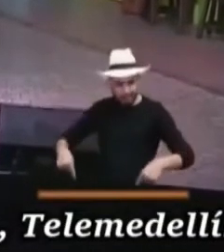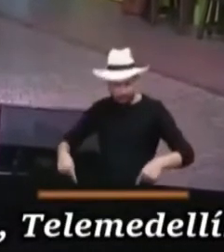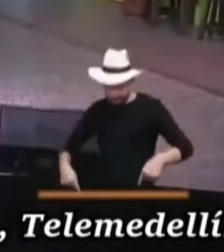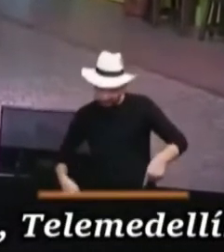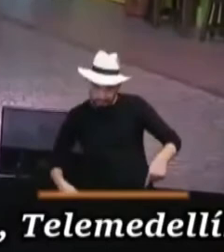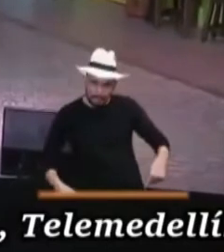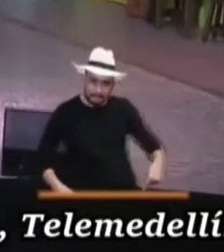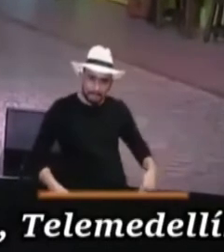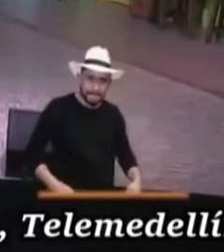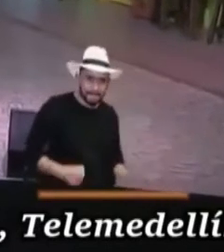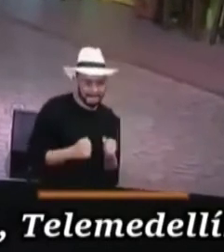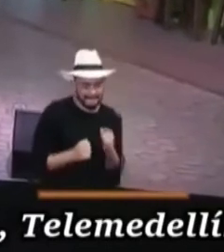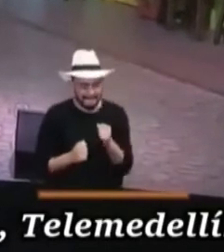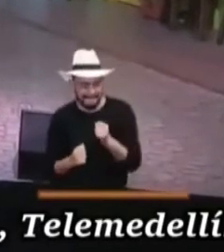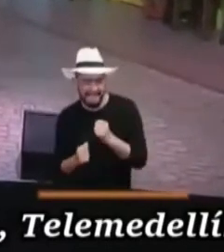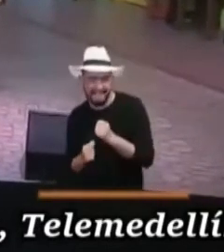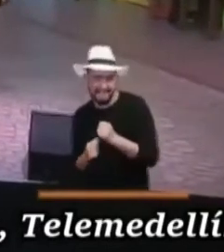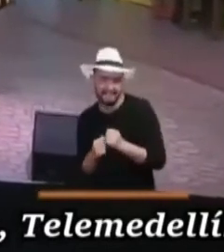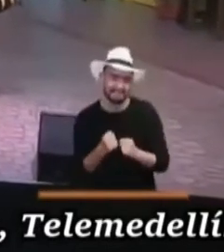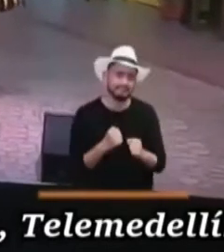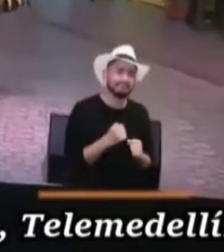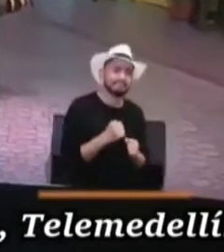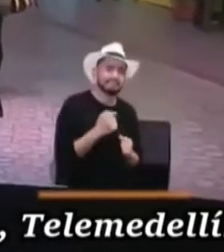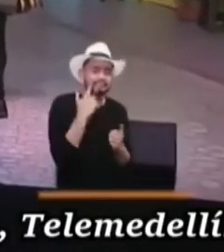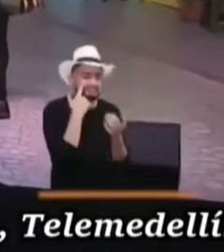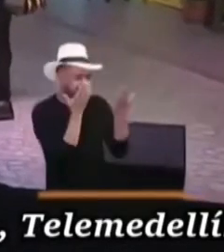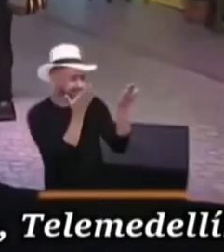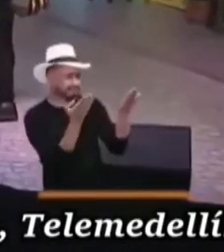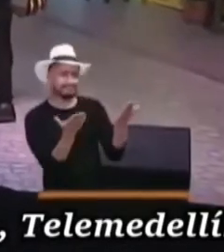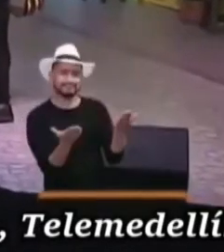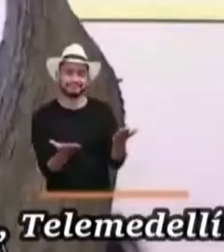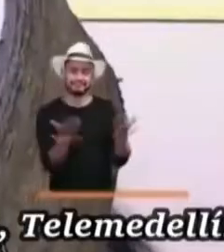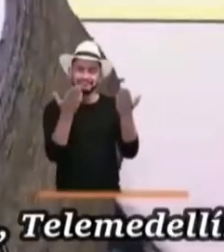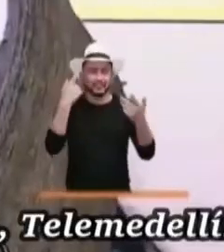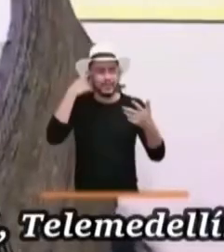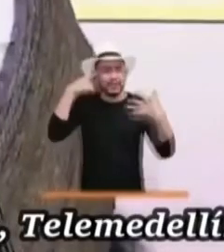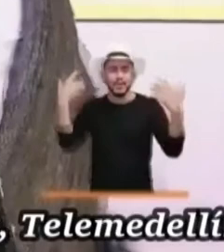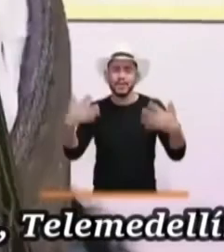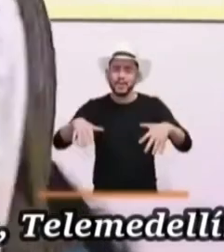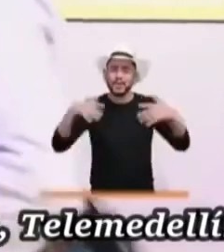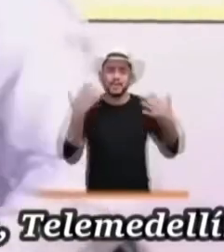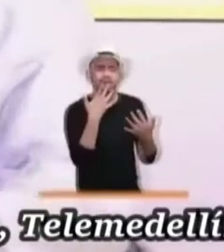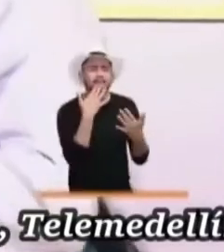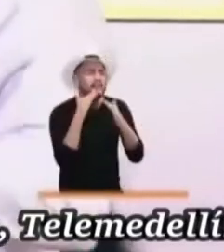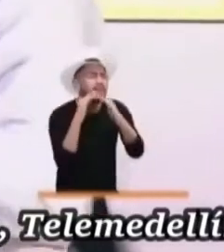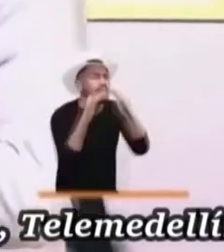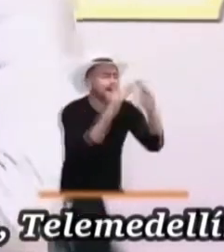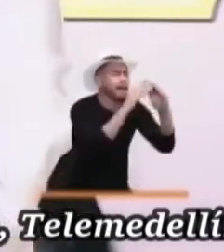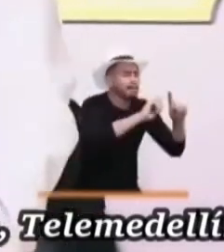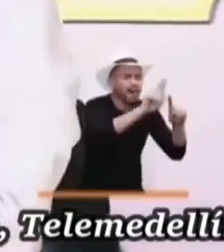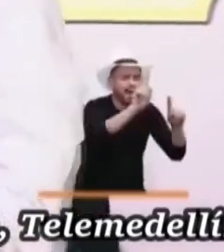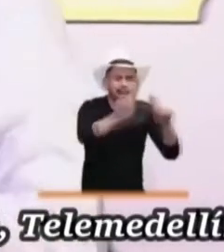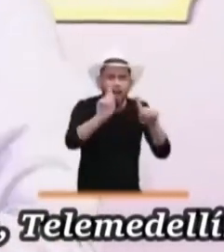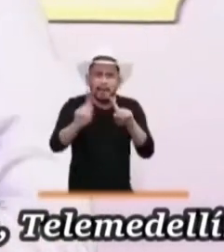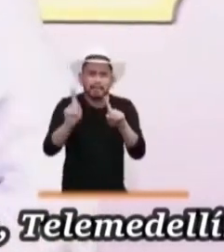¿Qué le parecía la gran, la casa de mil colores que anoche